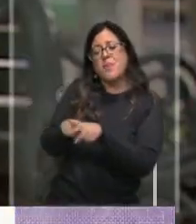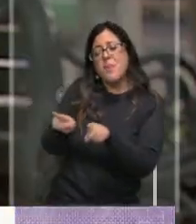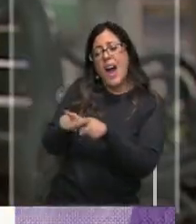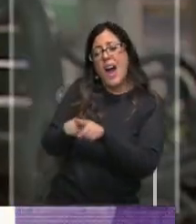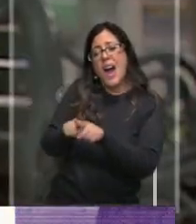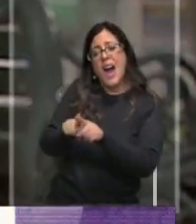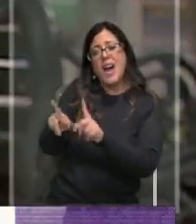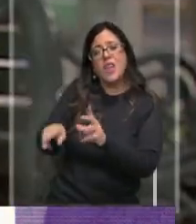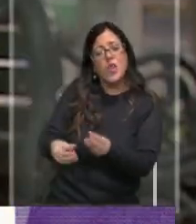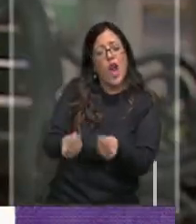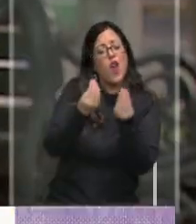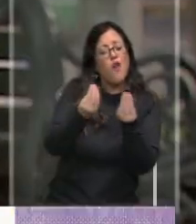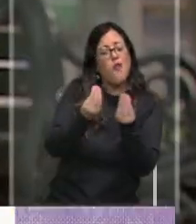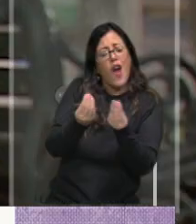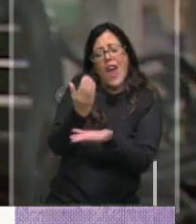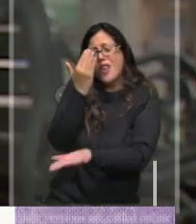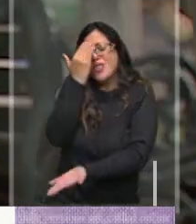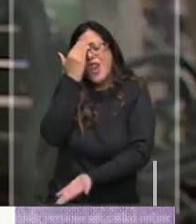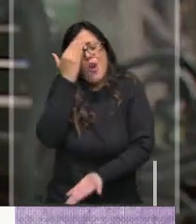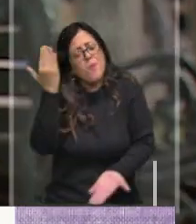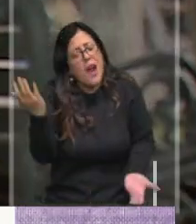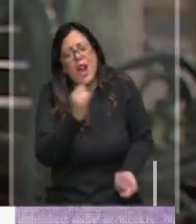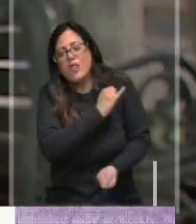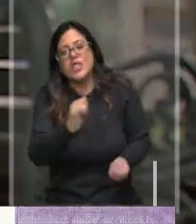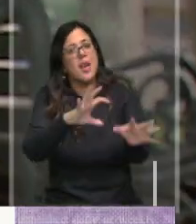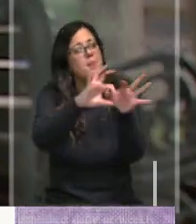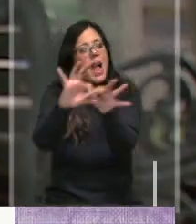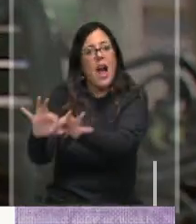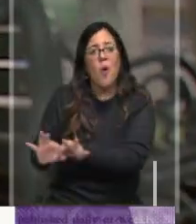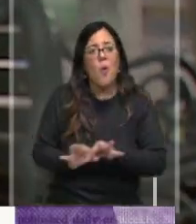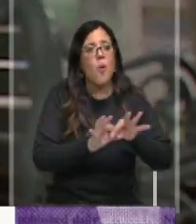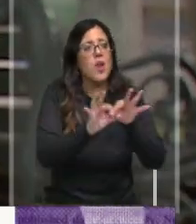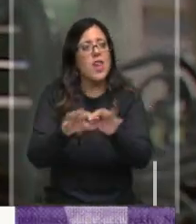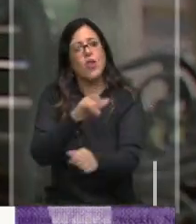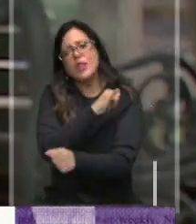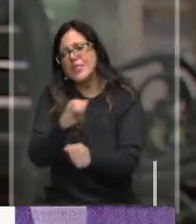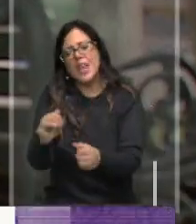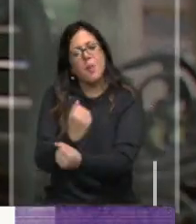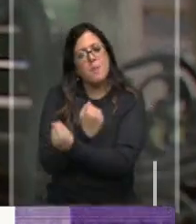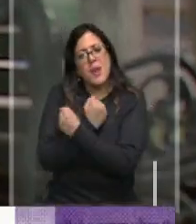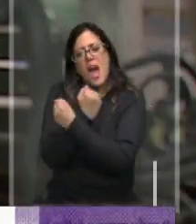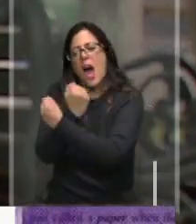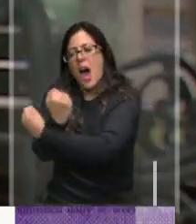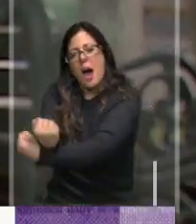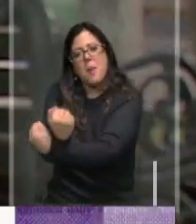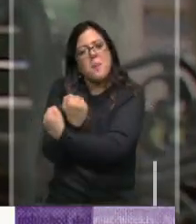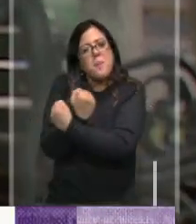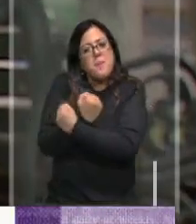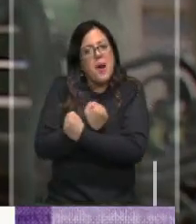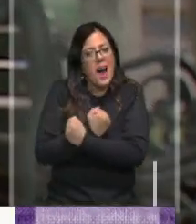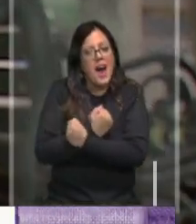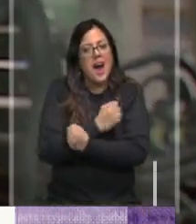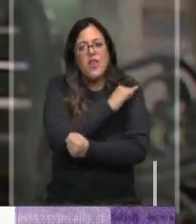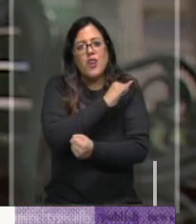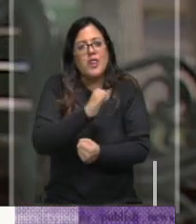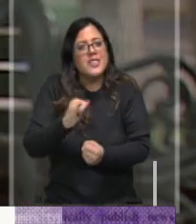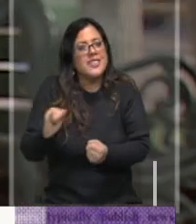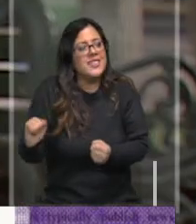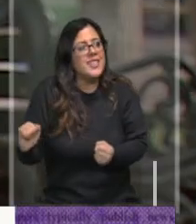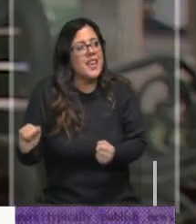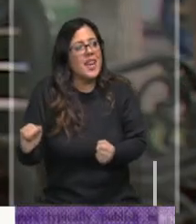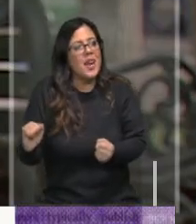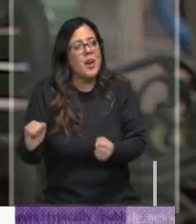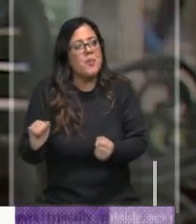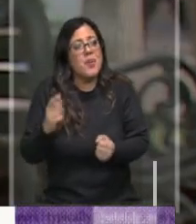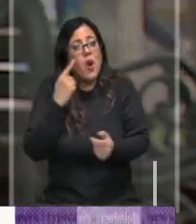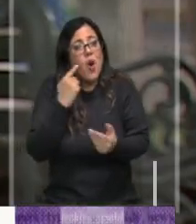y en lo malo, siempre unidos, siempre amados, siempre dirnos nada